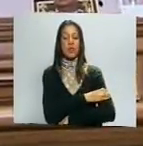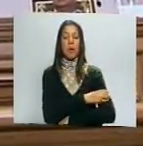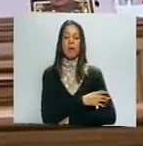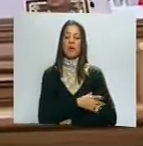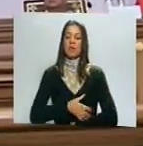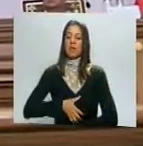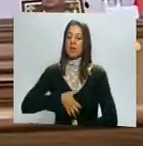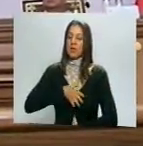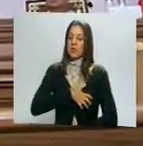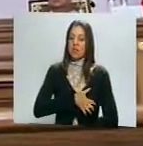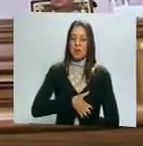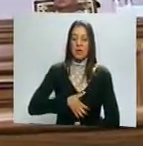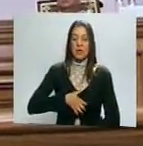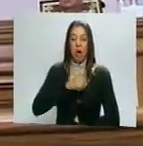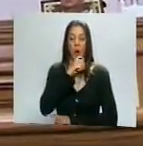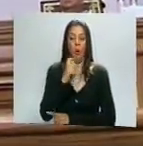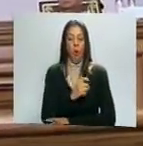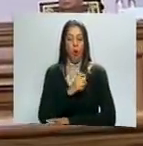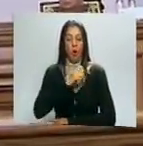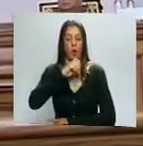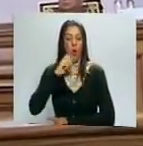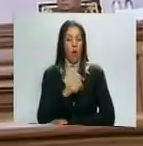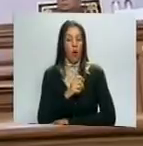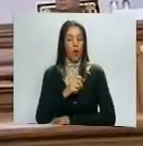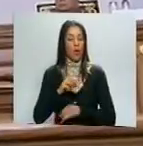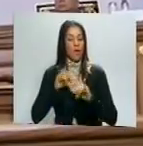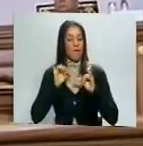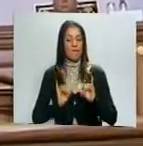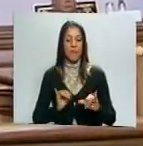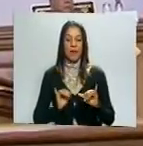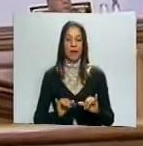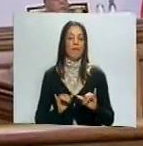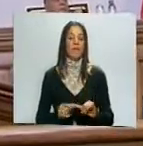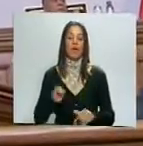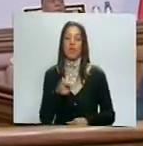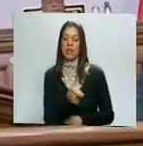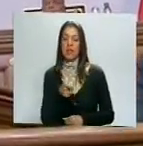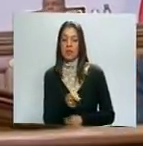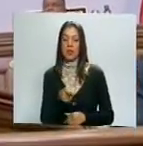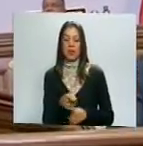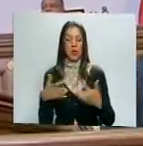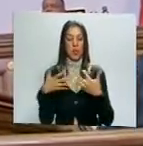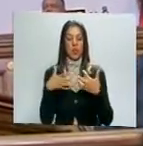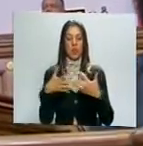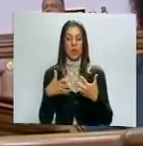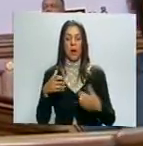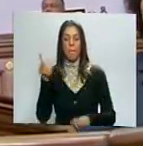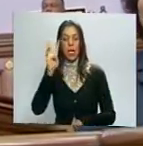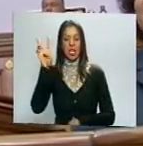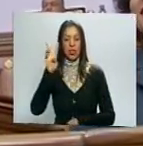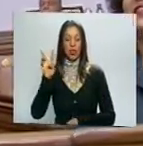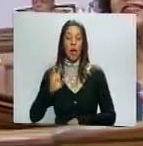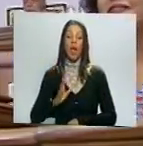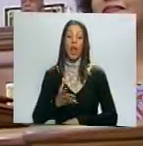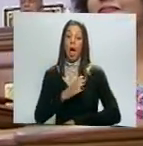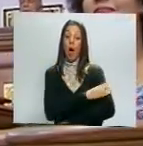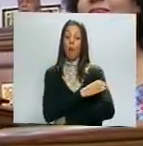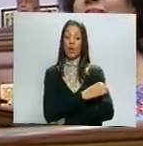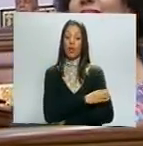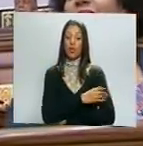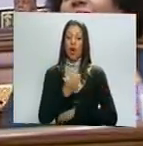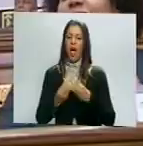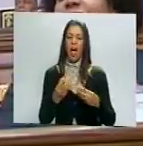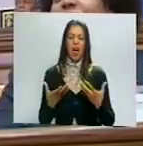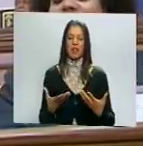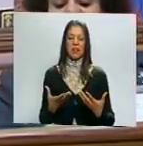escatimaron esfuerzo en continuar con la agresión contra Venezuela, buscando la agresión. Entonces, ya no era